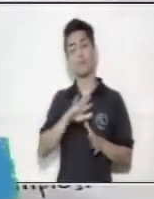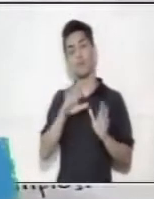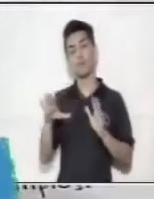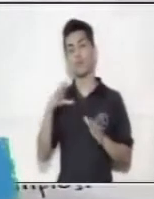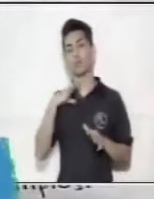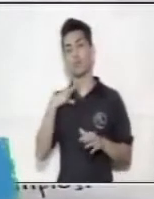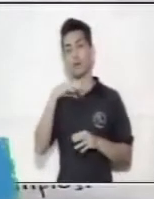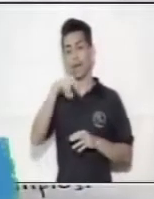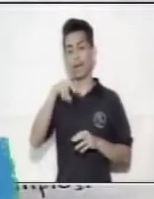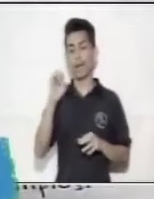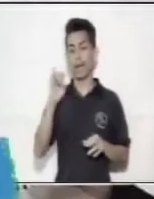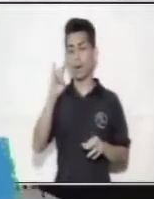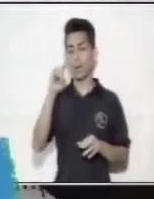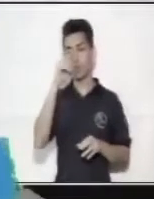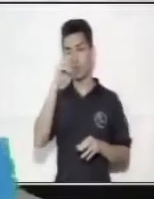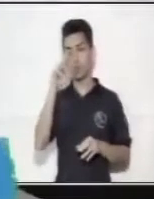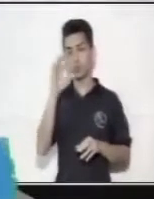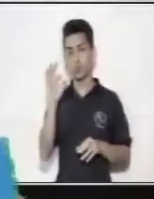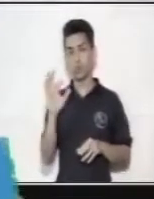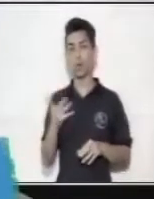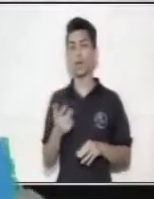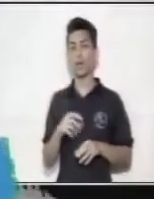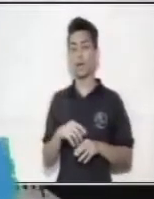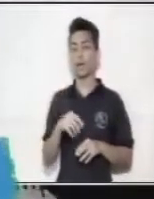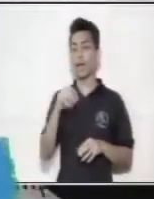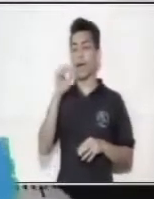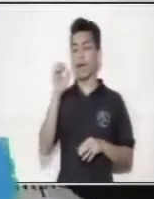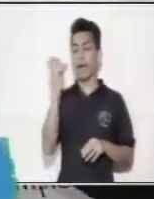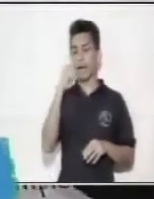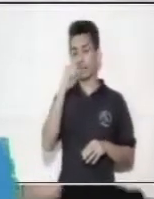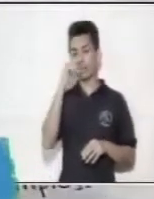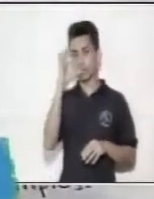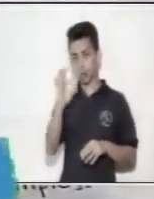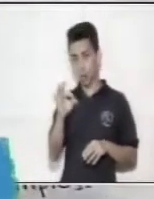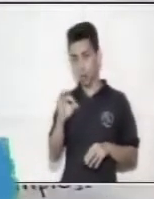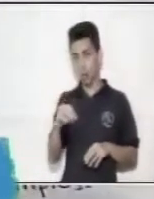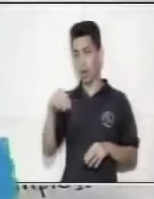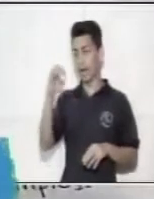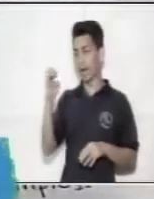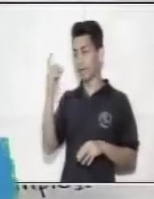neutros. Veamos cuáles son los neutros. Está esto, eso, aquello.